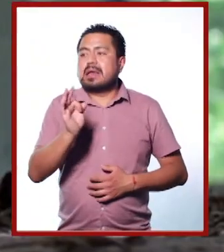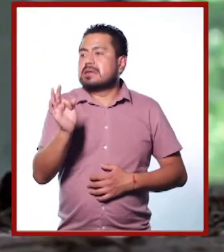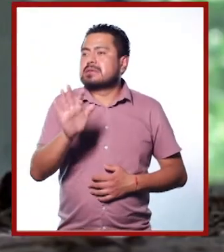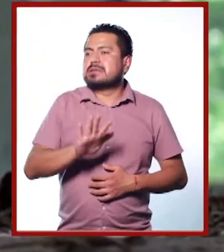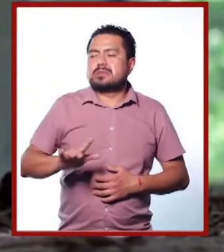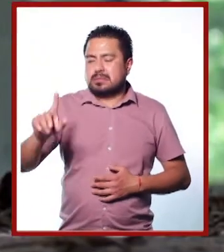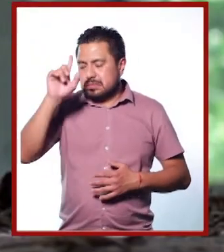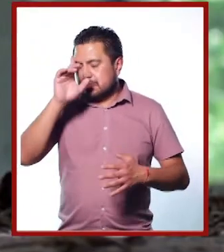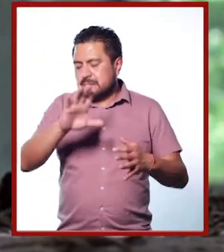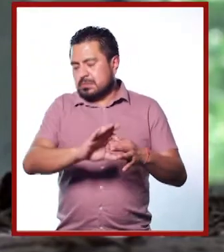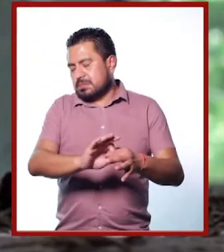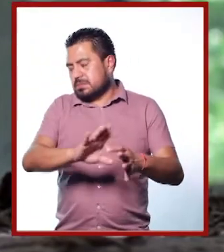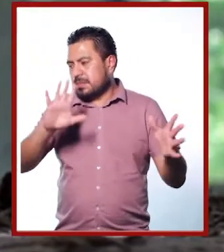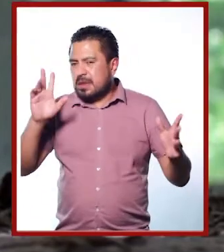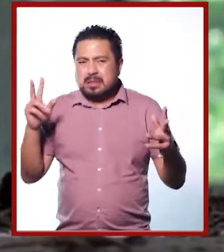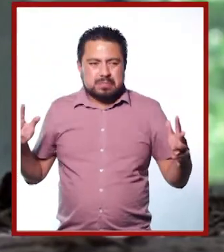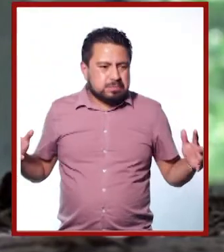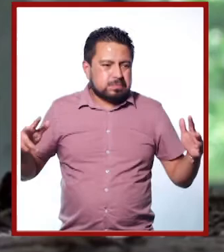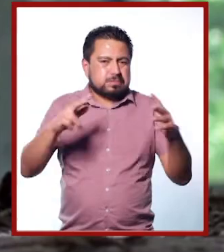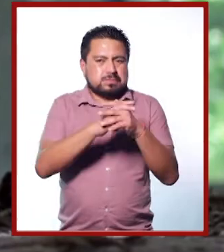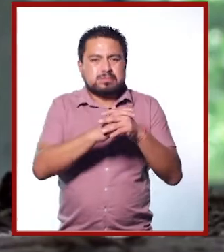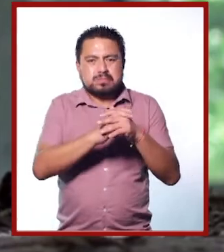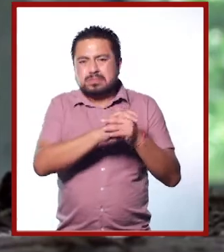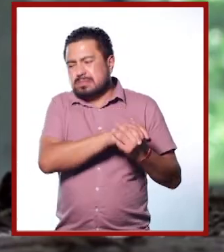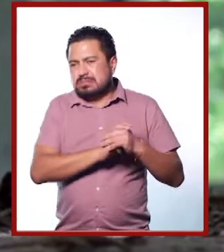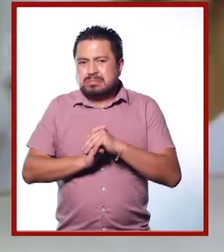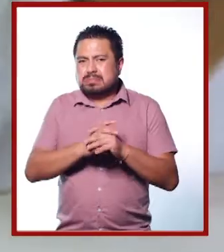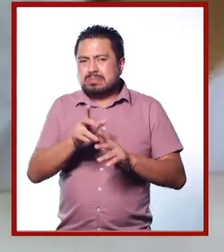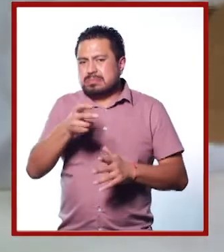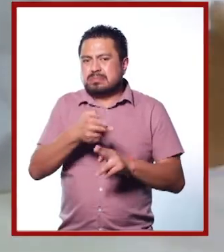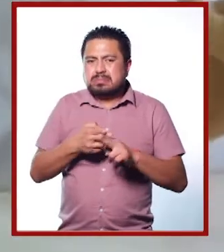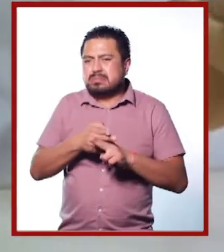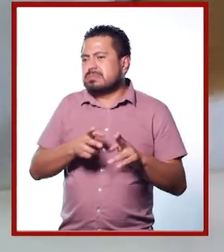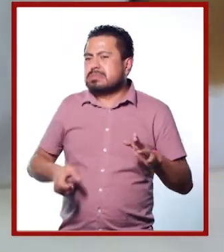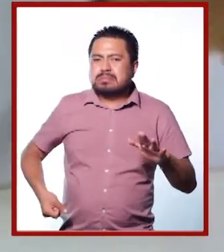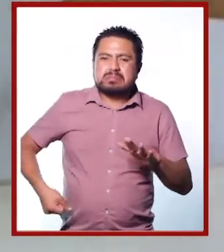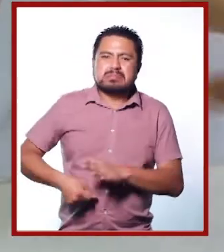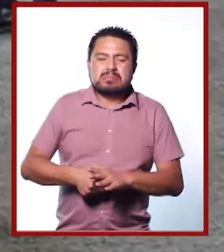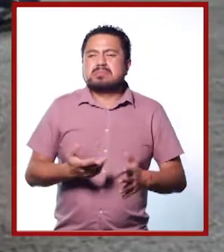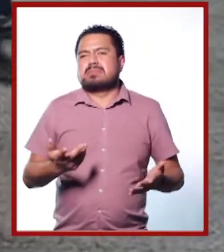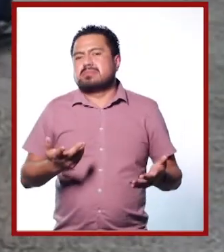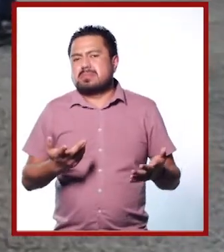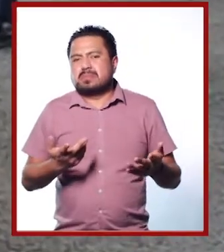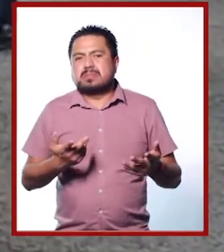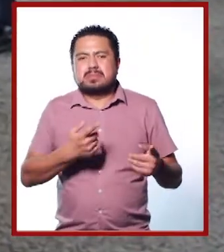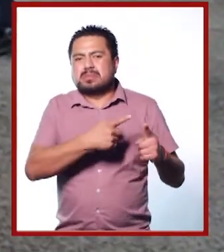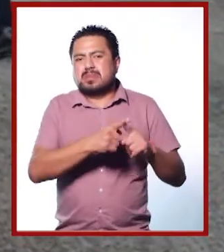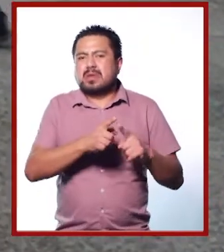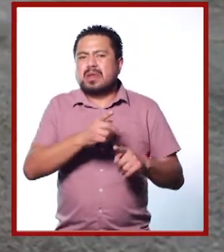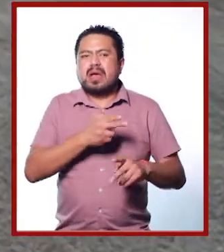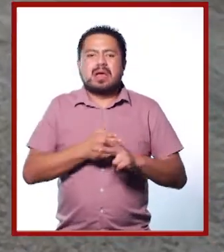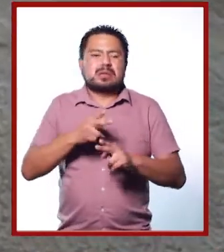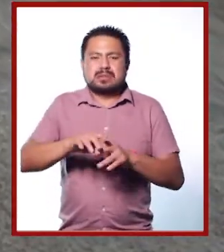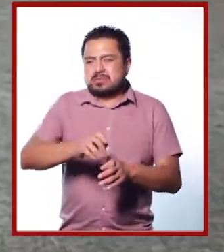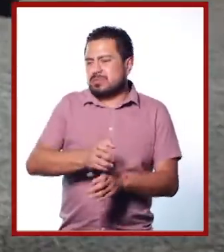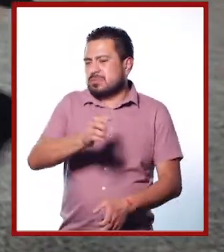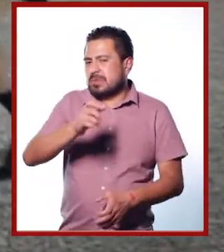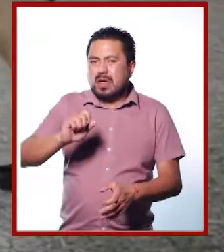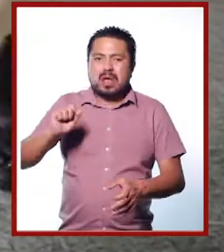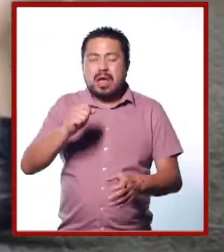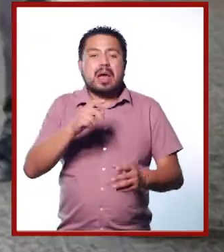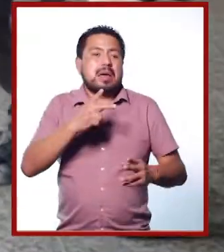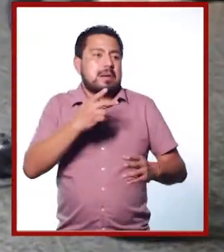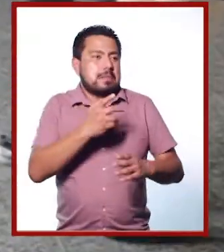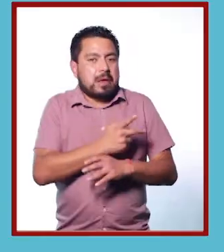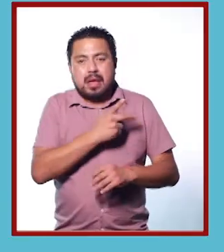Alguien a lo mejor se descontroló en una pelea y sacó una navaja o sacó un cuchillo, una botella, ¿no? O sea, ese tipo